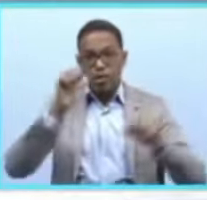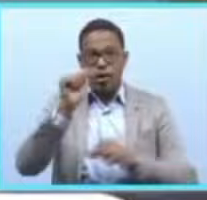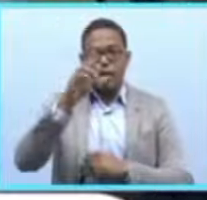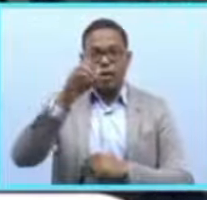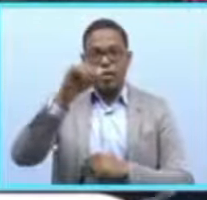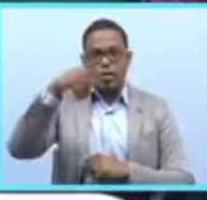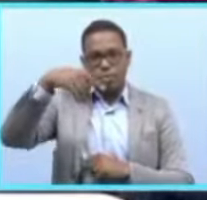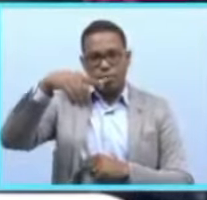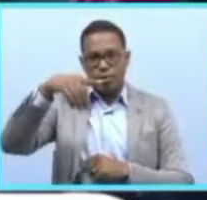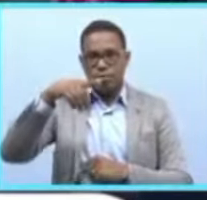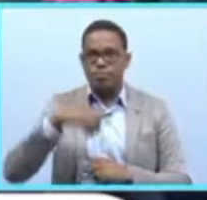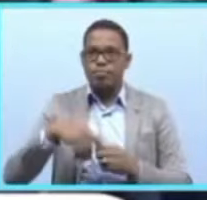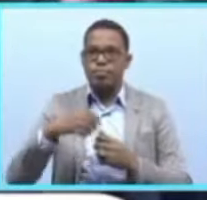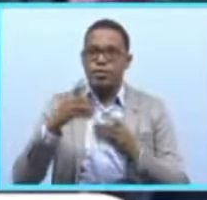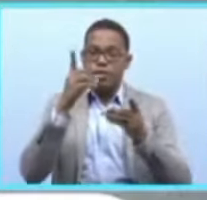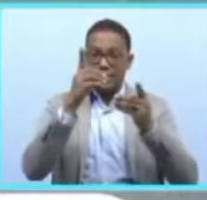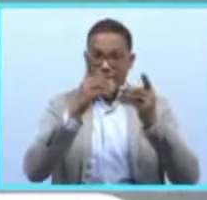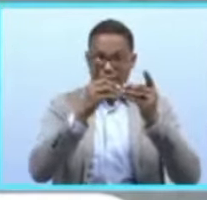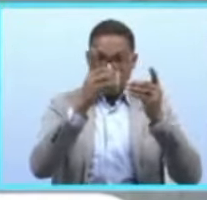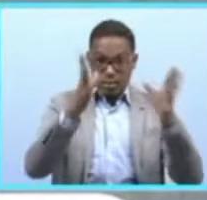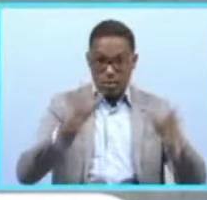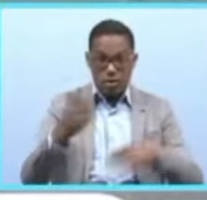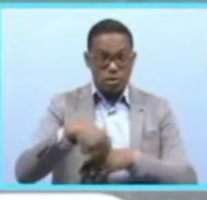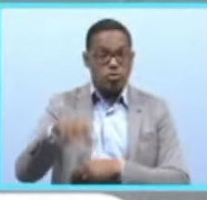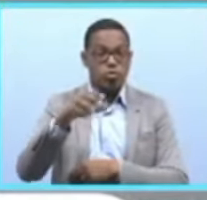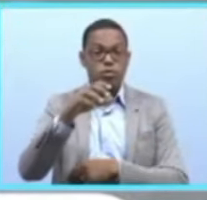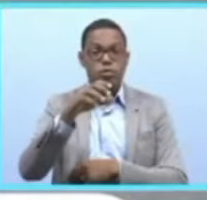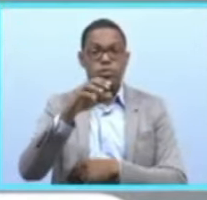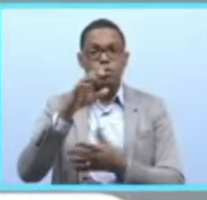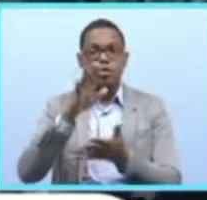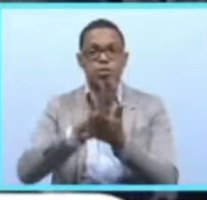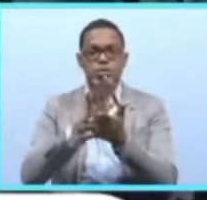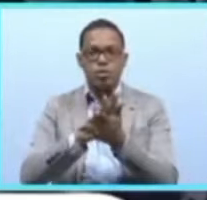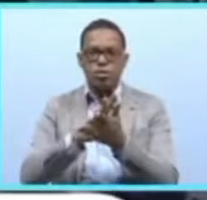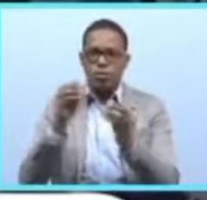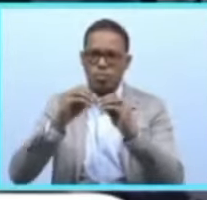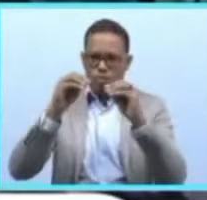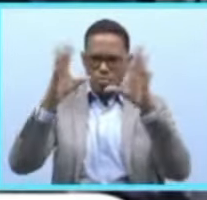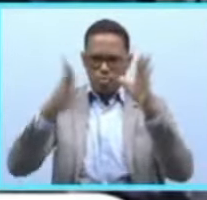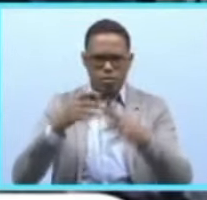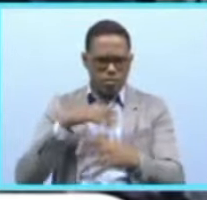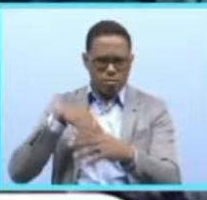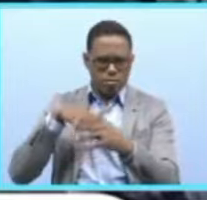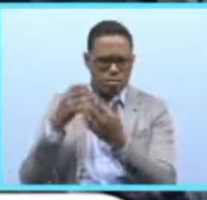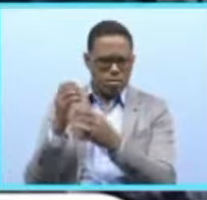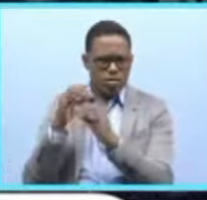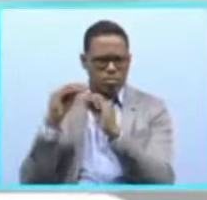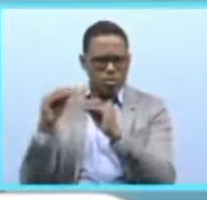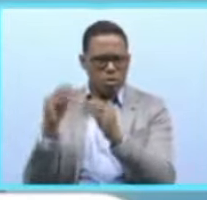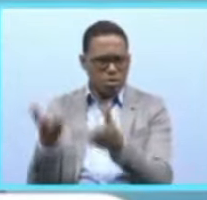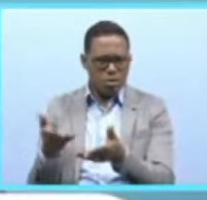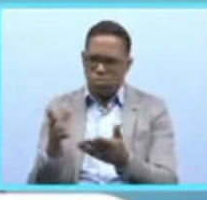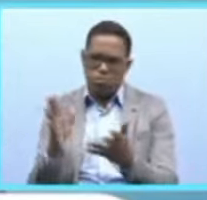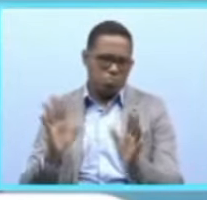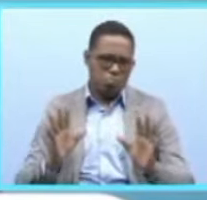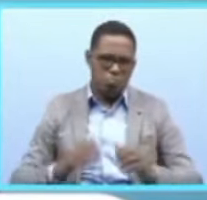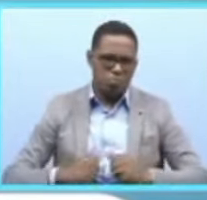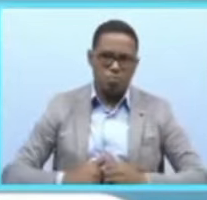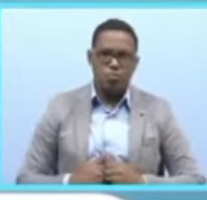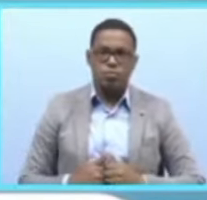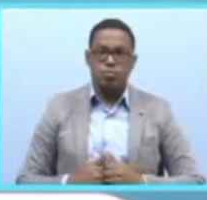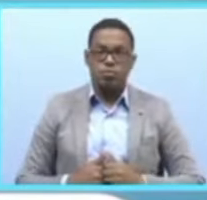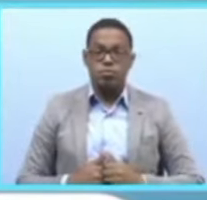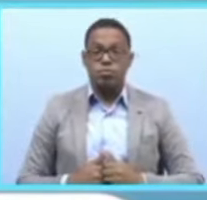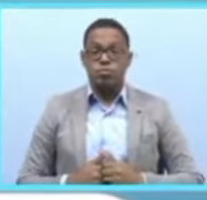director del Politécnico Felipe Soriano Bello aclaró que este profesor no impartía docencias en este centro educativo. Hay que esperar